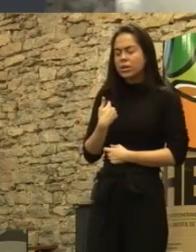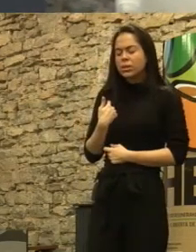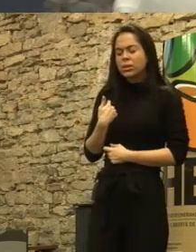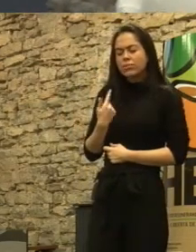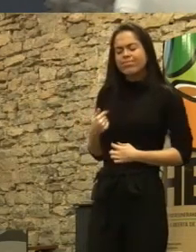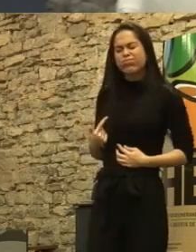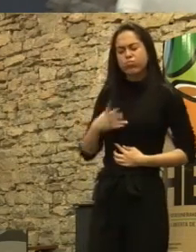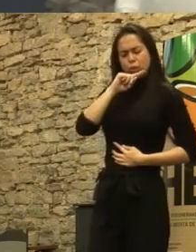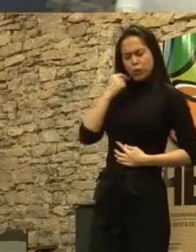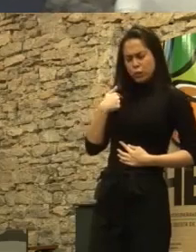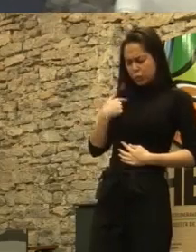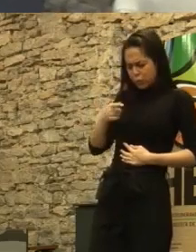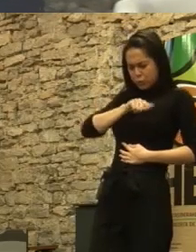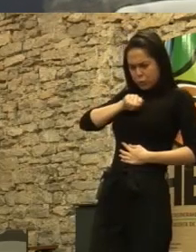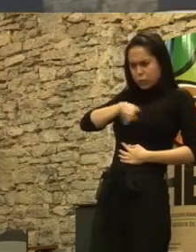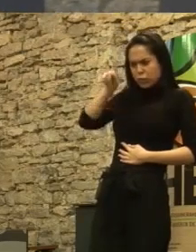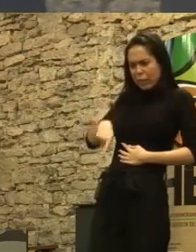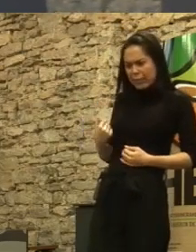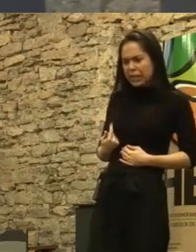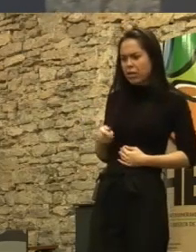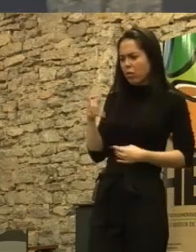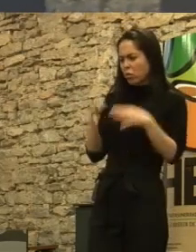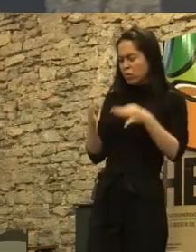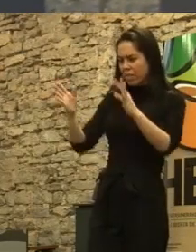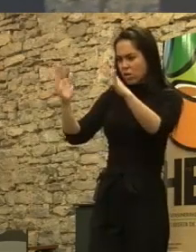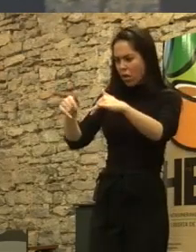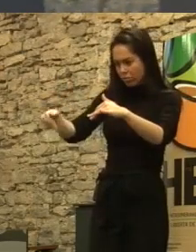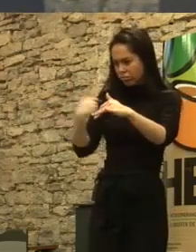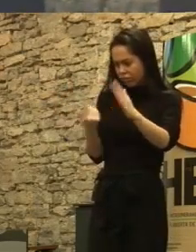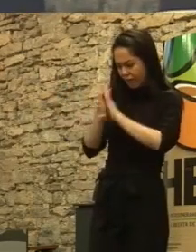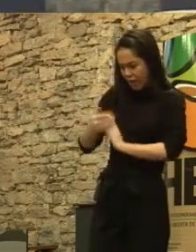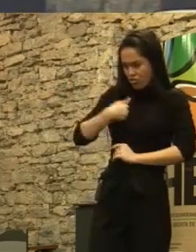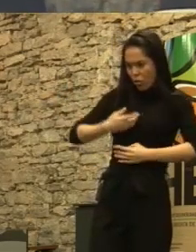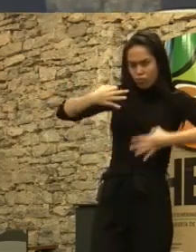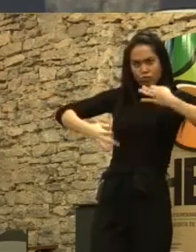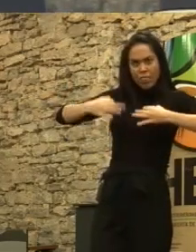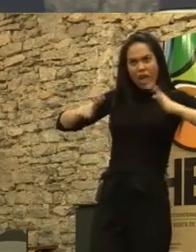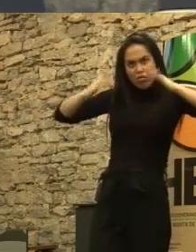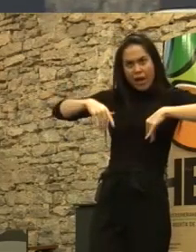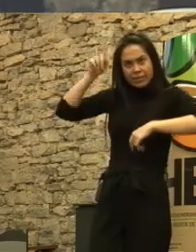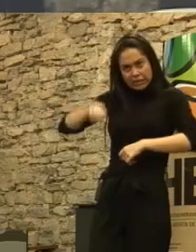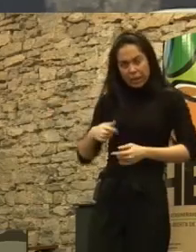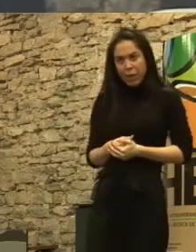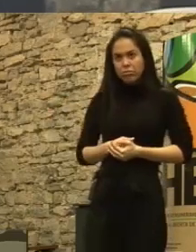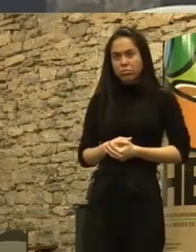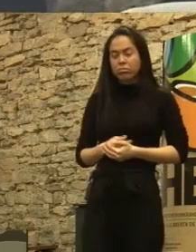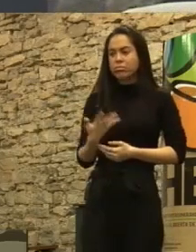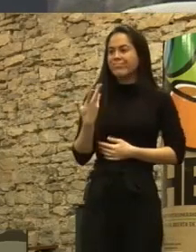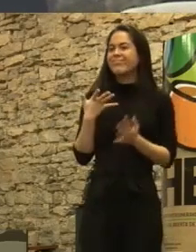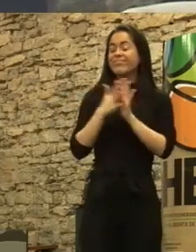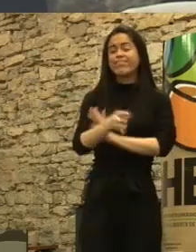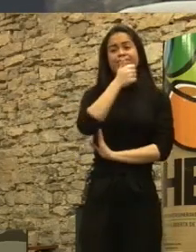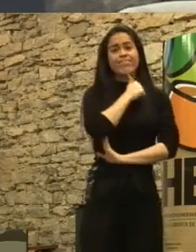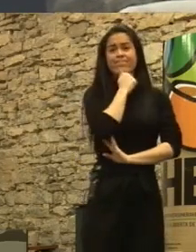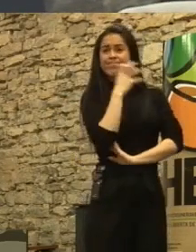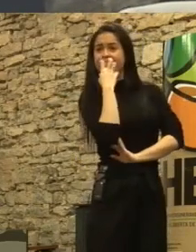o esa necesidad era suya también, o esa injusticia les afectaba también, y en lugar de no hacer nada, han puesto en